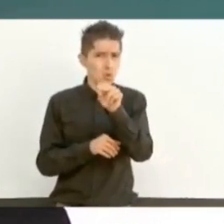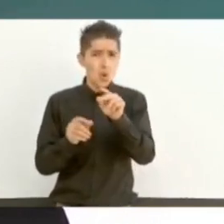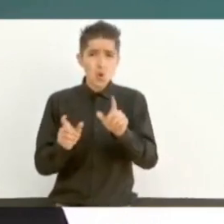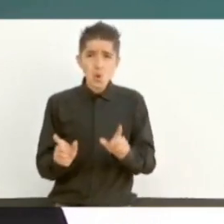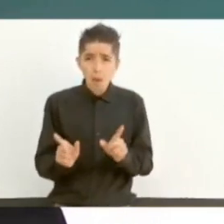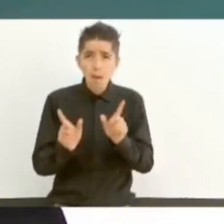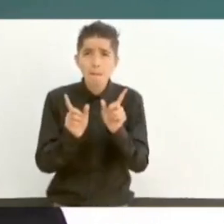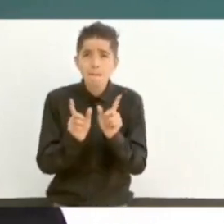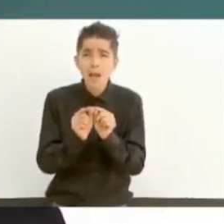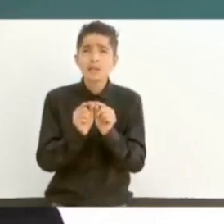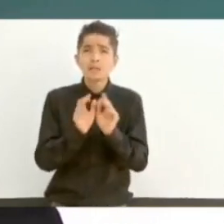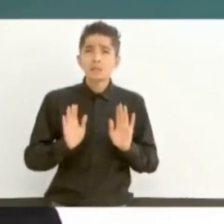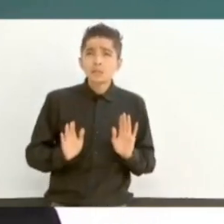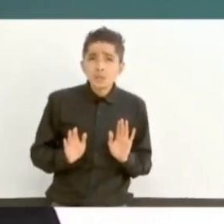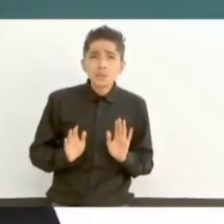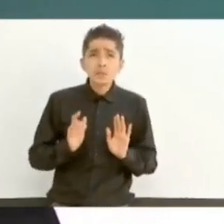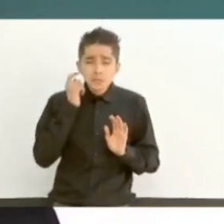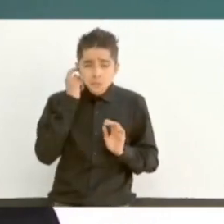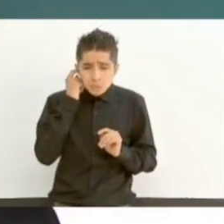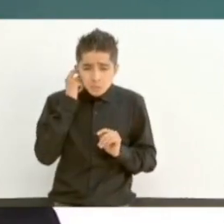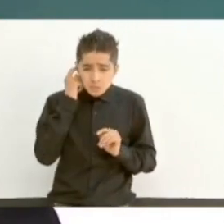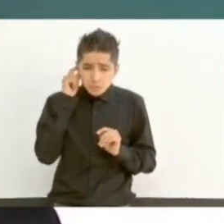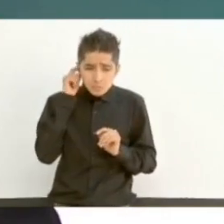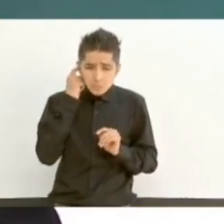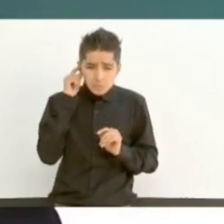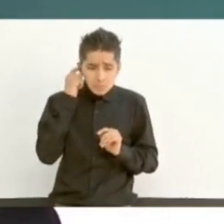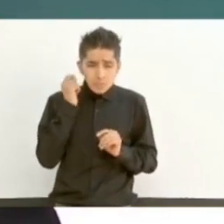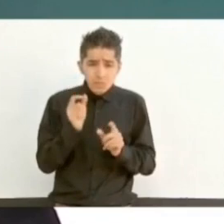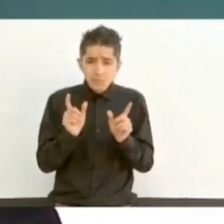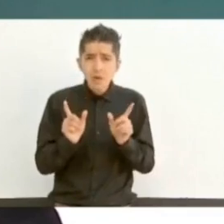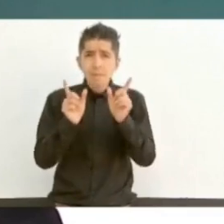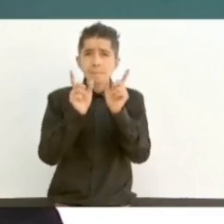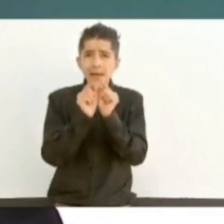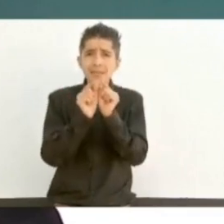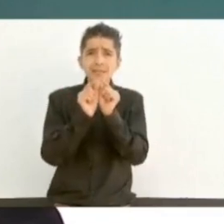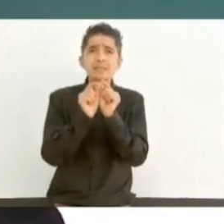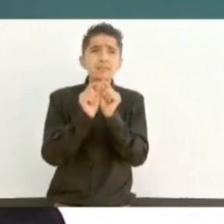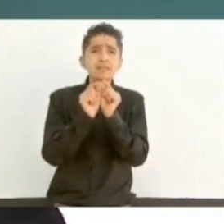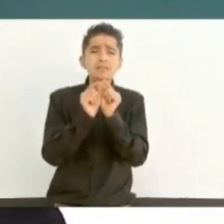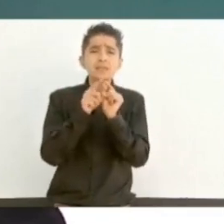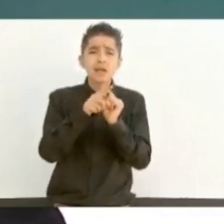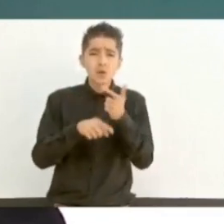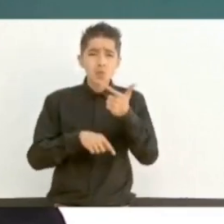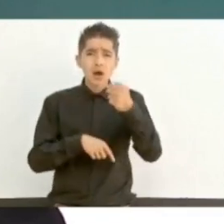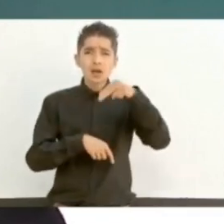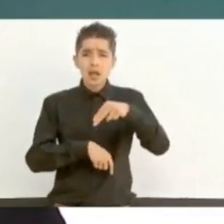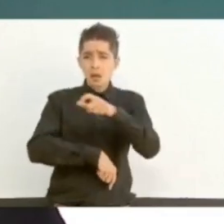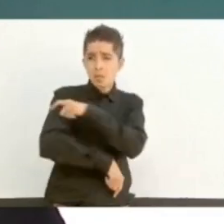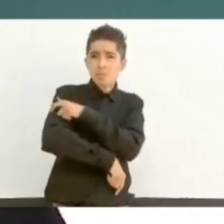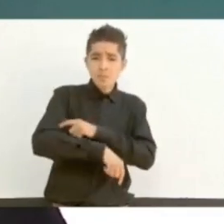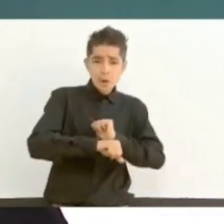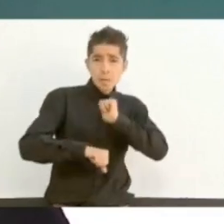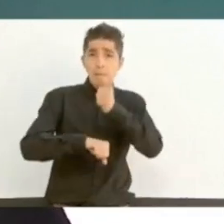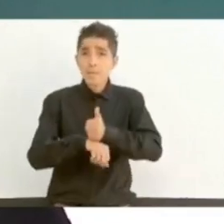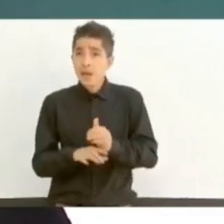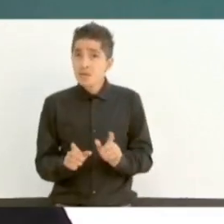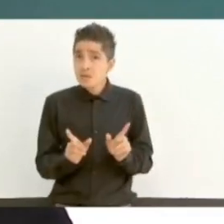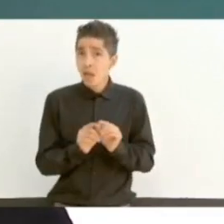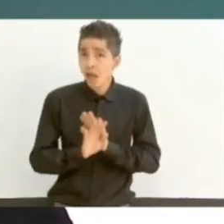la presencia de la Guardia Nacional y de